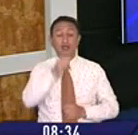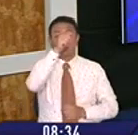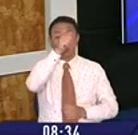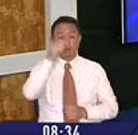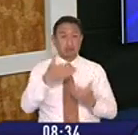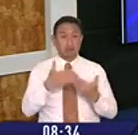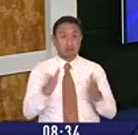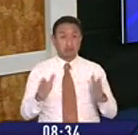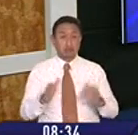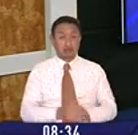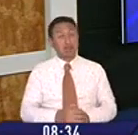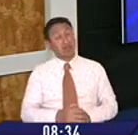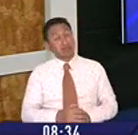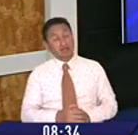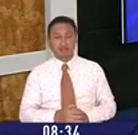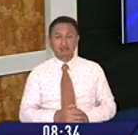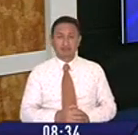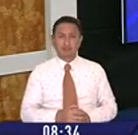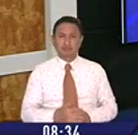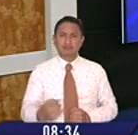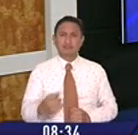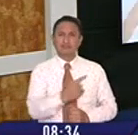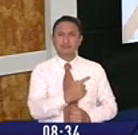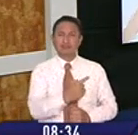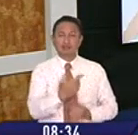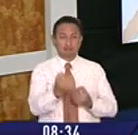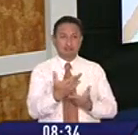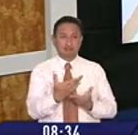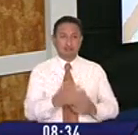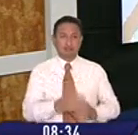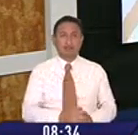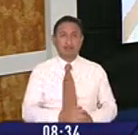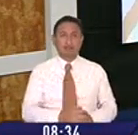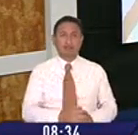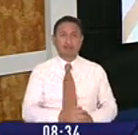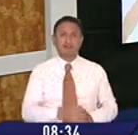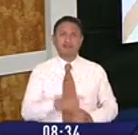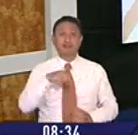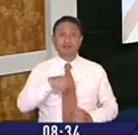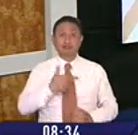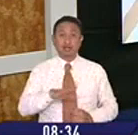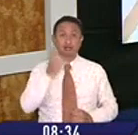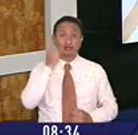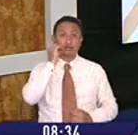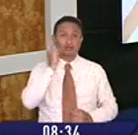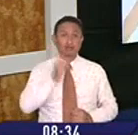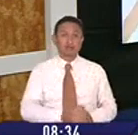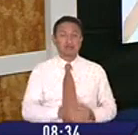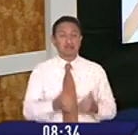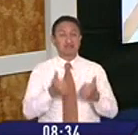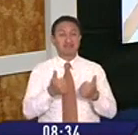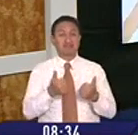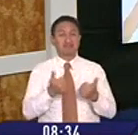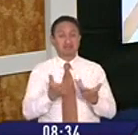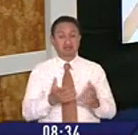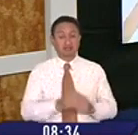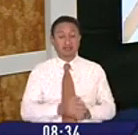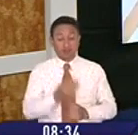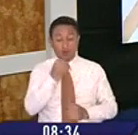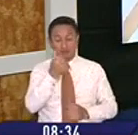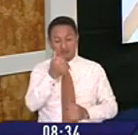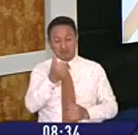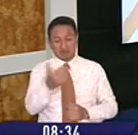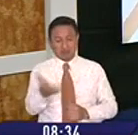domingo. Vea usted, no había feria el domingo, Marilyn. Vamos contigo. Ya se está pegando el desayuno. Muy bien, ¿eh? Aliméntese,